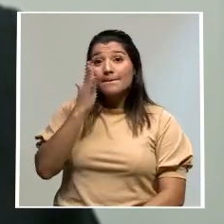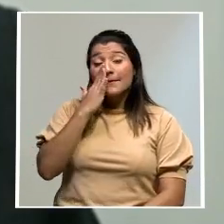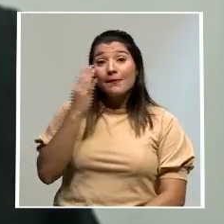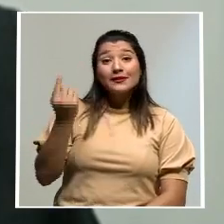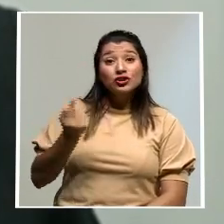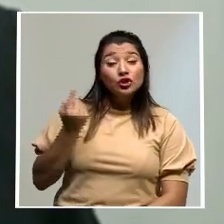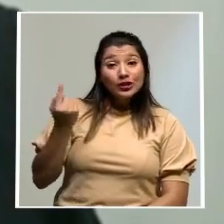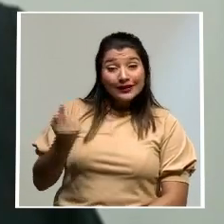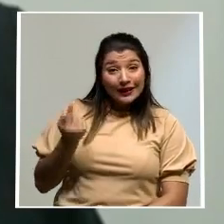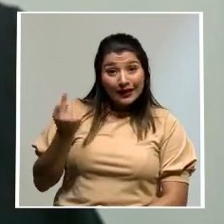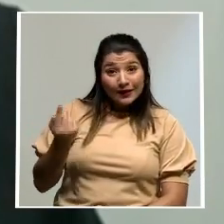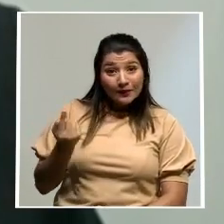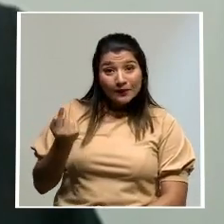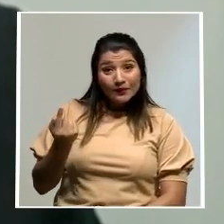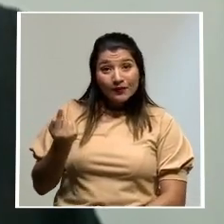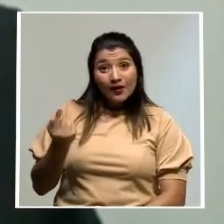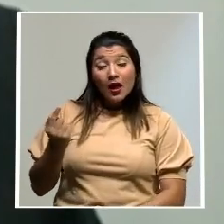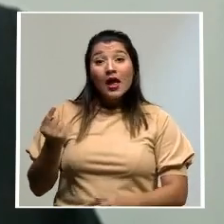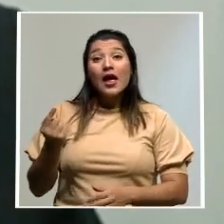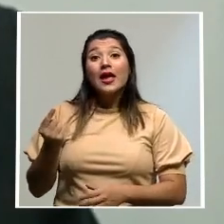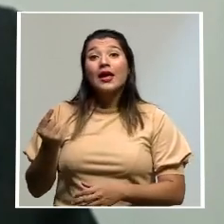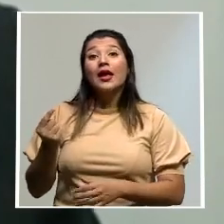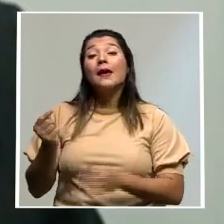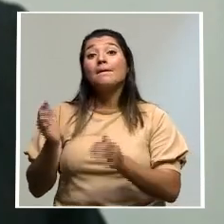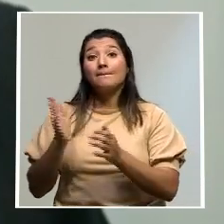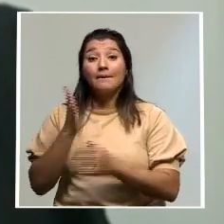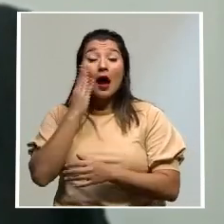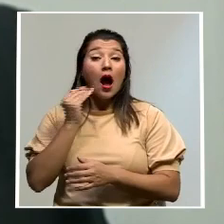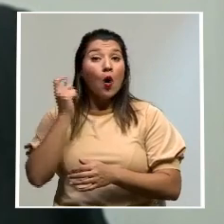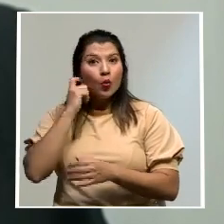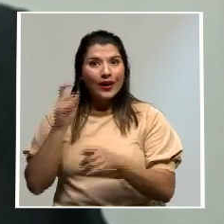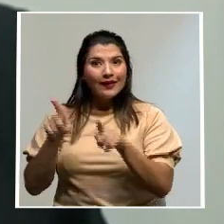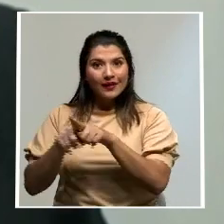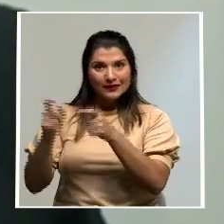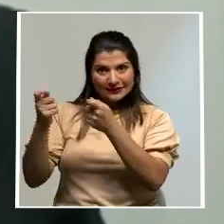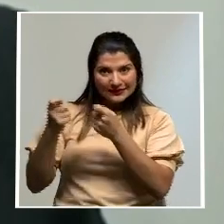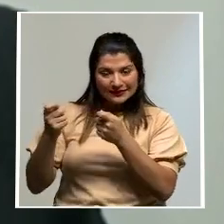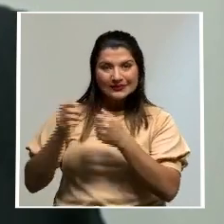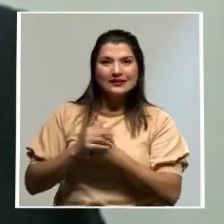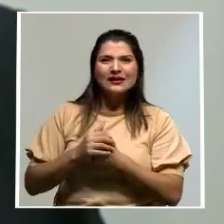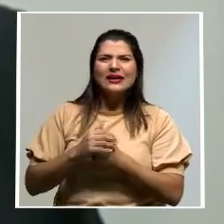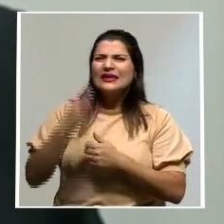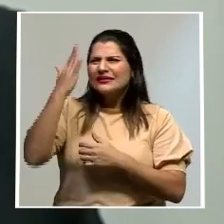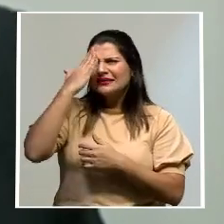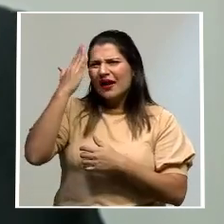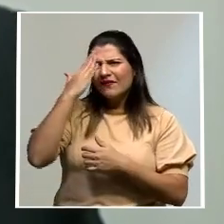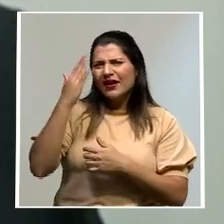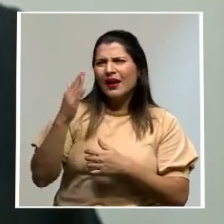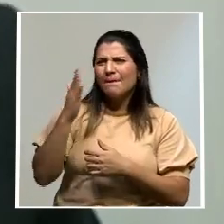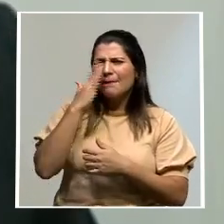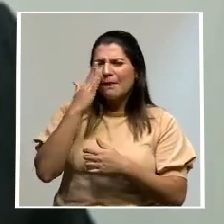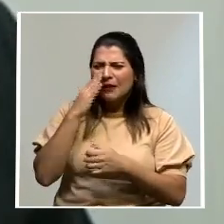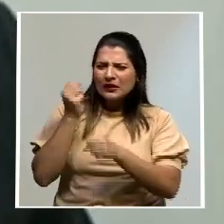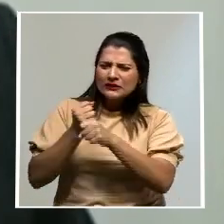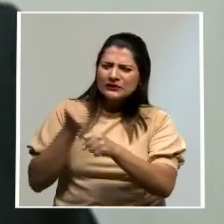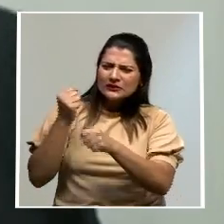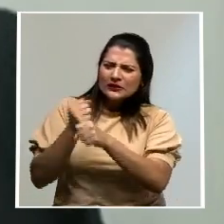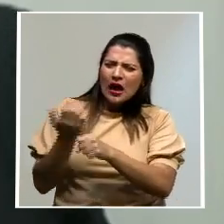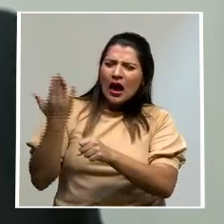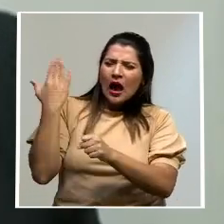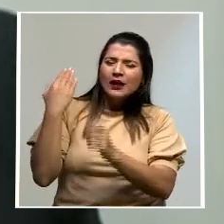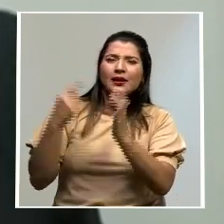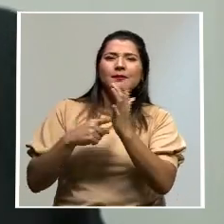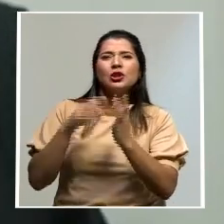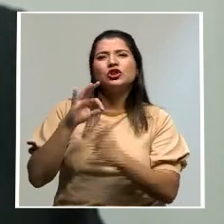soltera, quedarme junto con mi abuela y ella, saber lo que era la mujer emprendiendo en los años 60 y 70 para salir